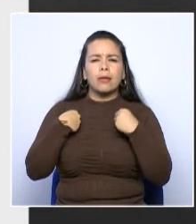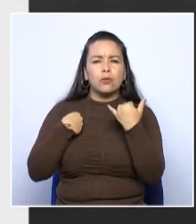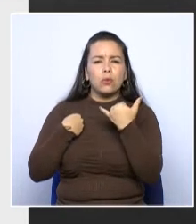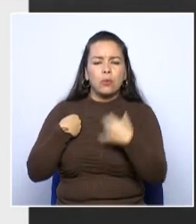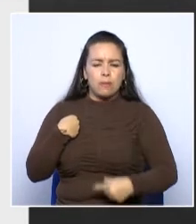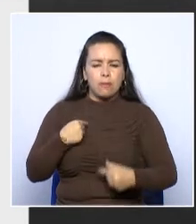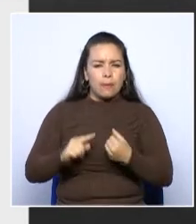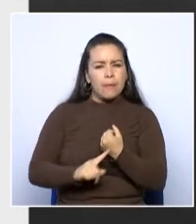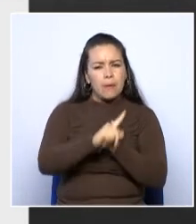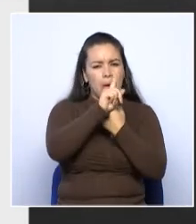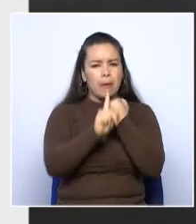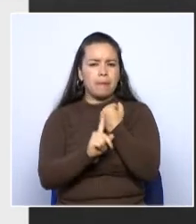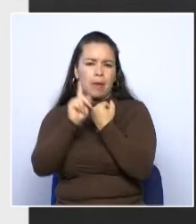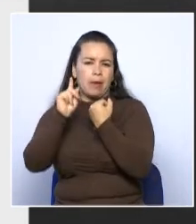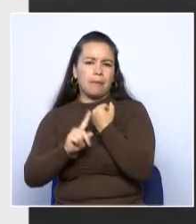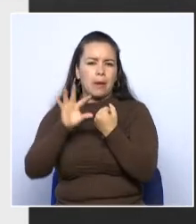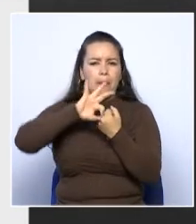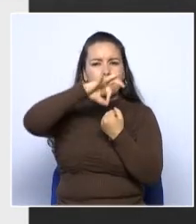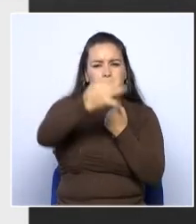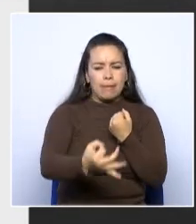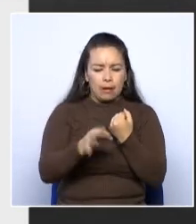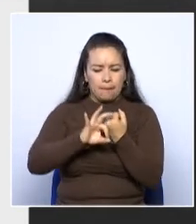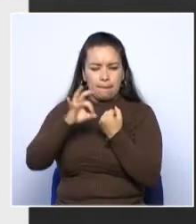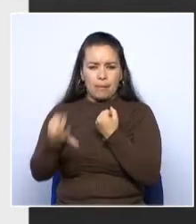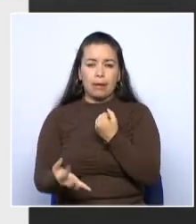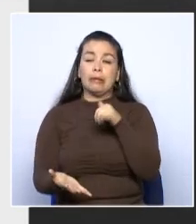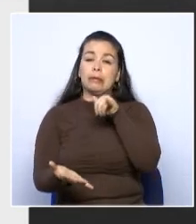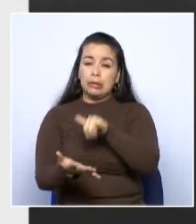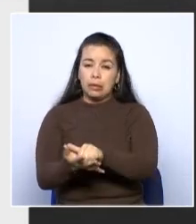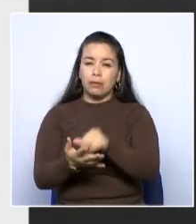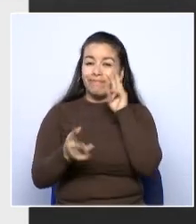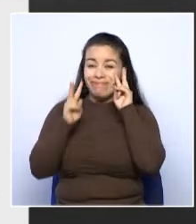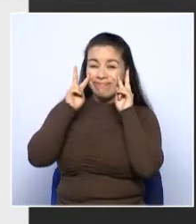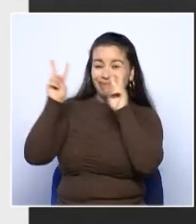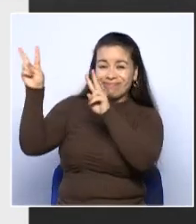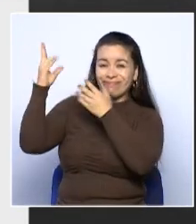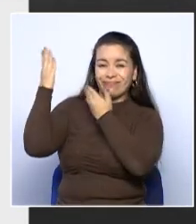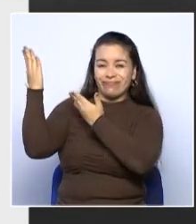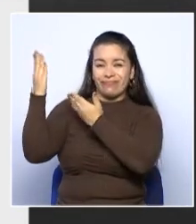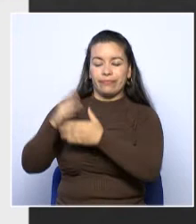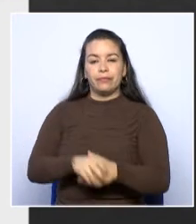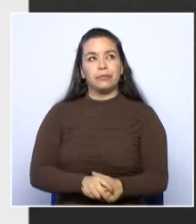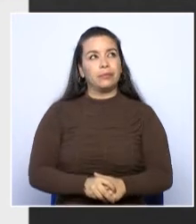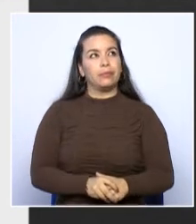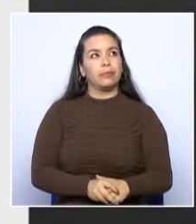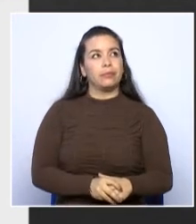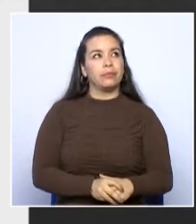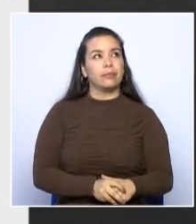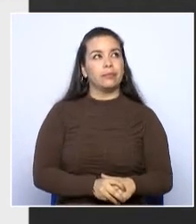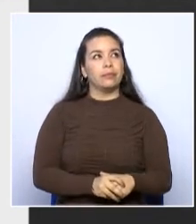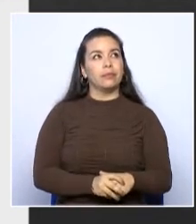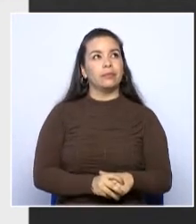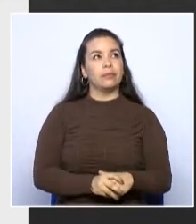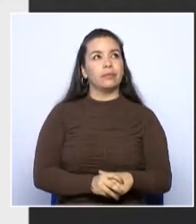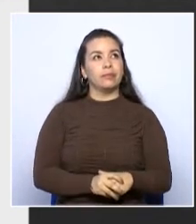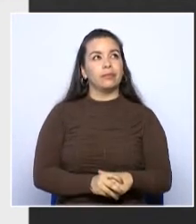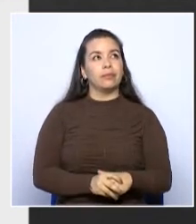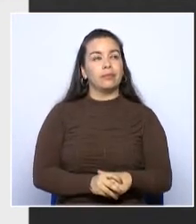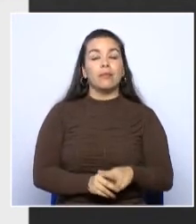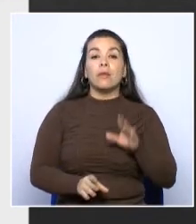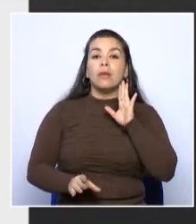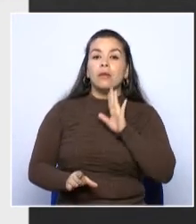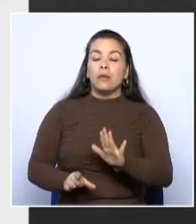vesícula, el conducto biliar, que podemos observar allí en la imagen. El problema de los cálculos no son los cálculos